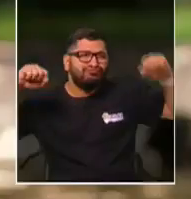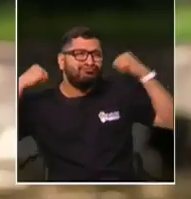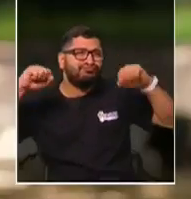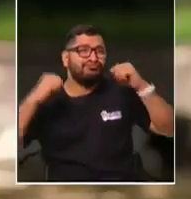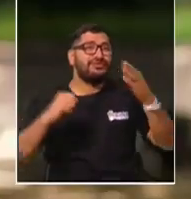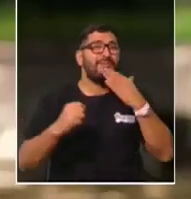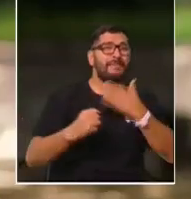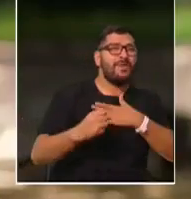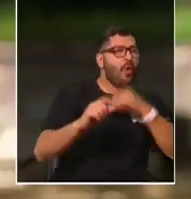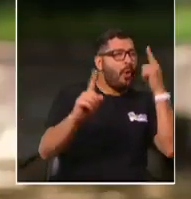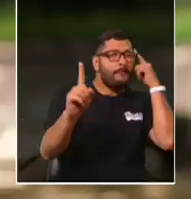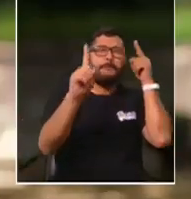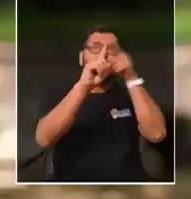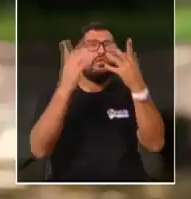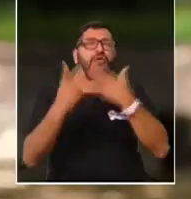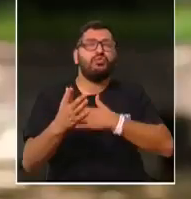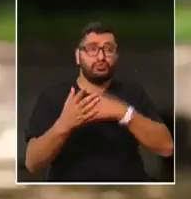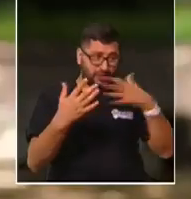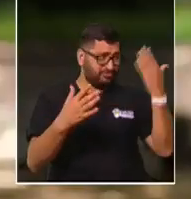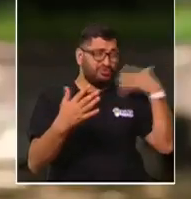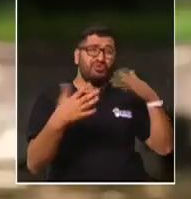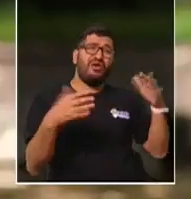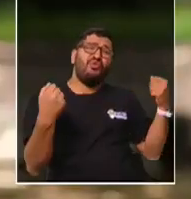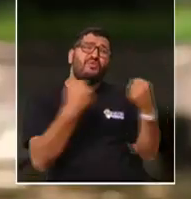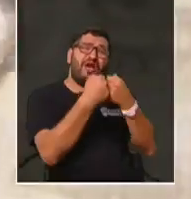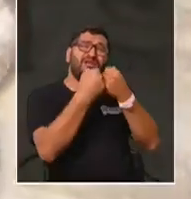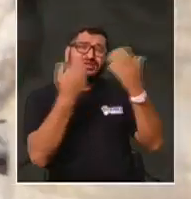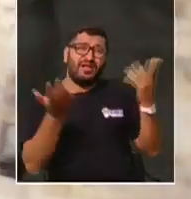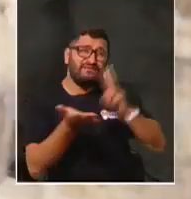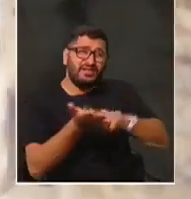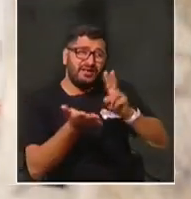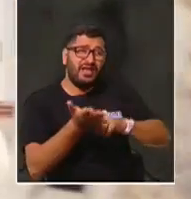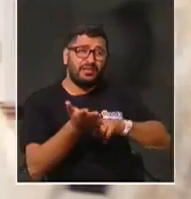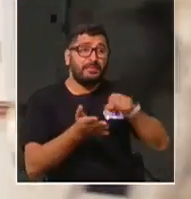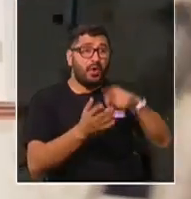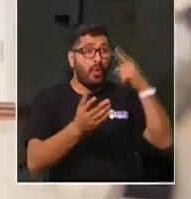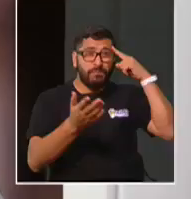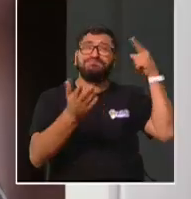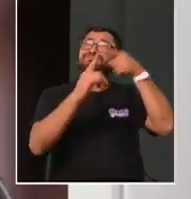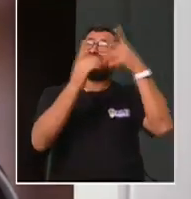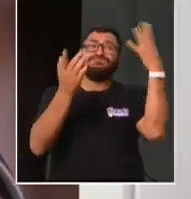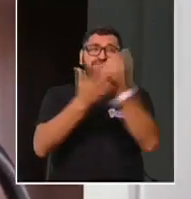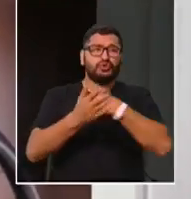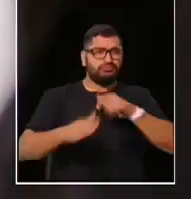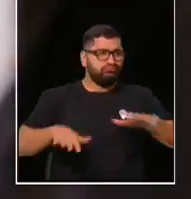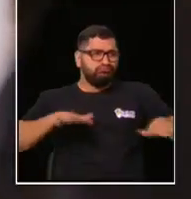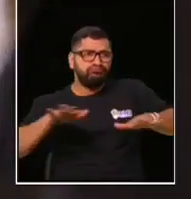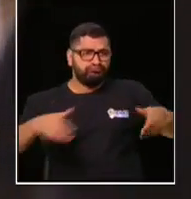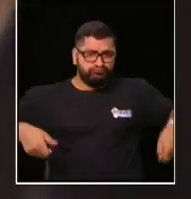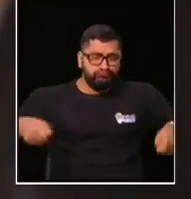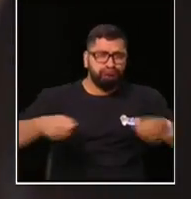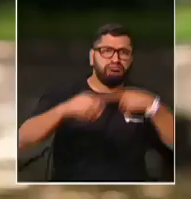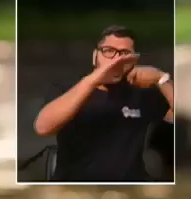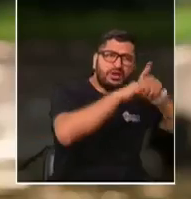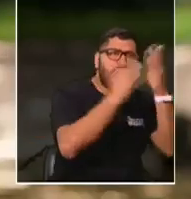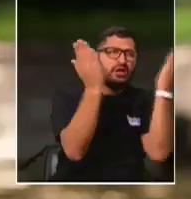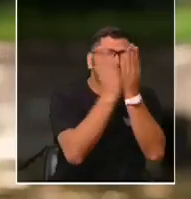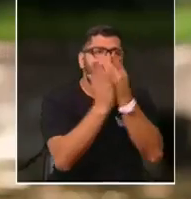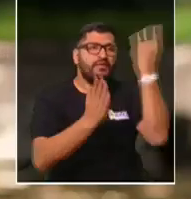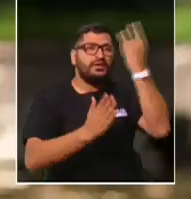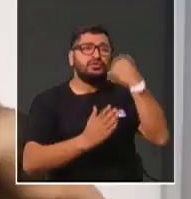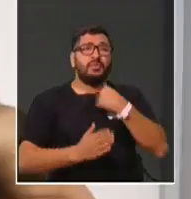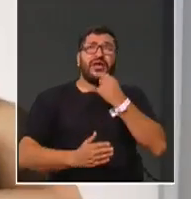De verdad que era uno de mis objetivos desde que yo tuve el accidente, obtener mi propia silla activa, entrar a la universidad y también quiero